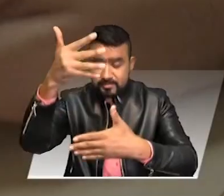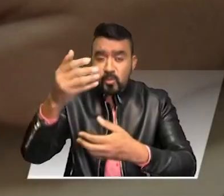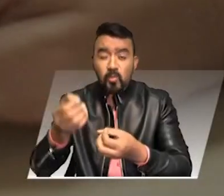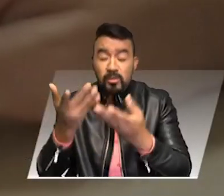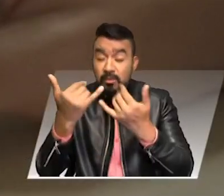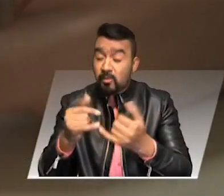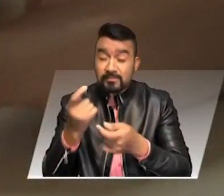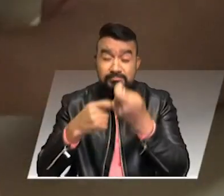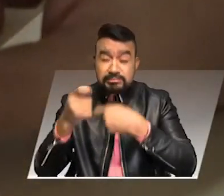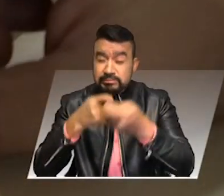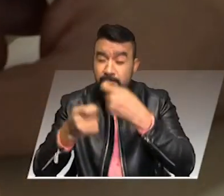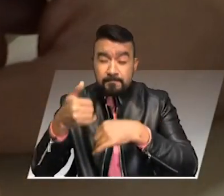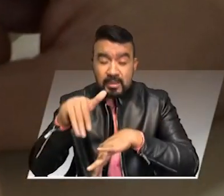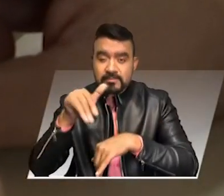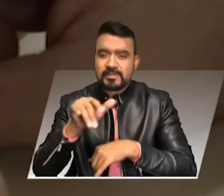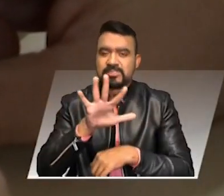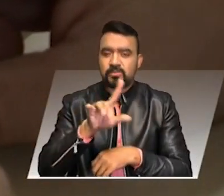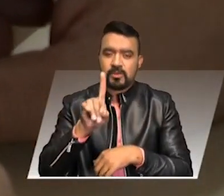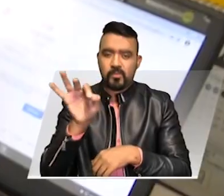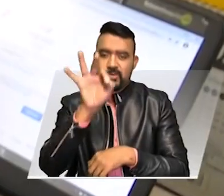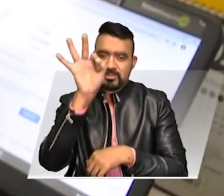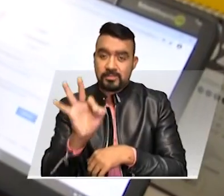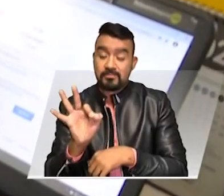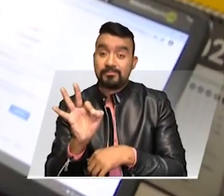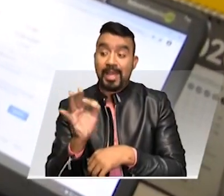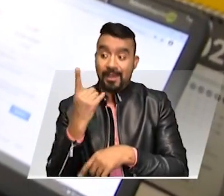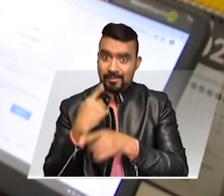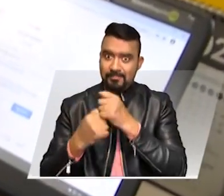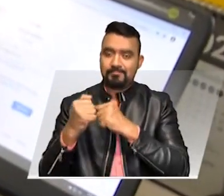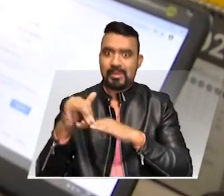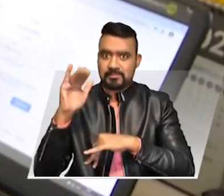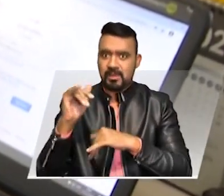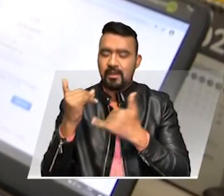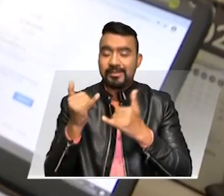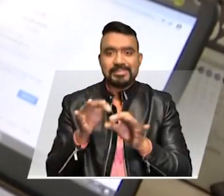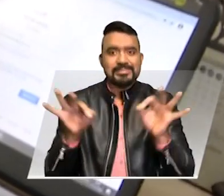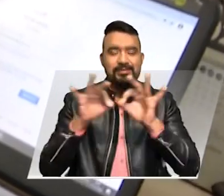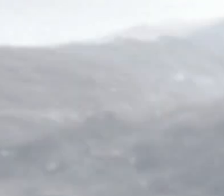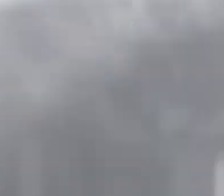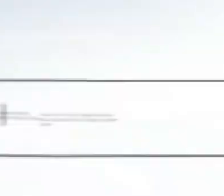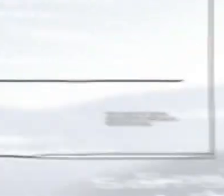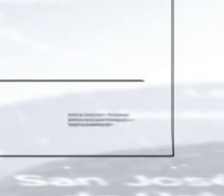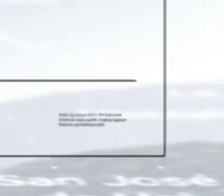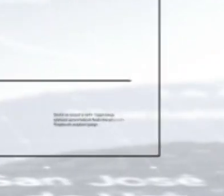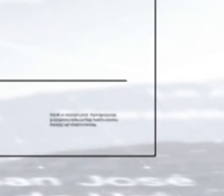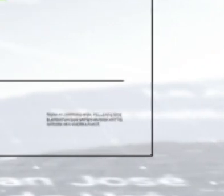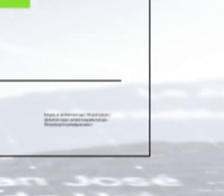51%. Por ello, según los expertos, es clave tener acceso a Internet.